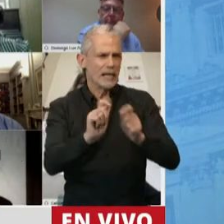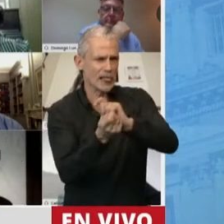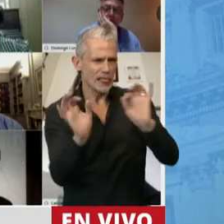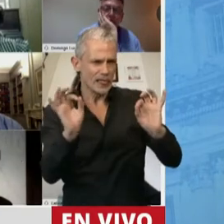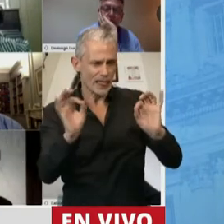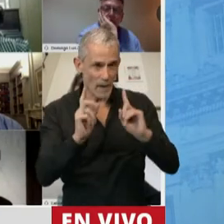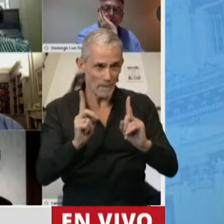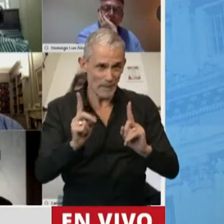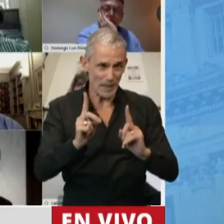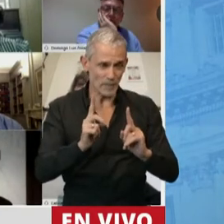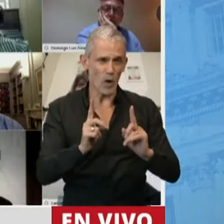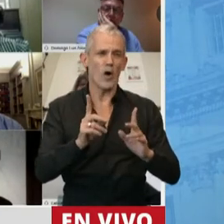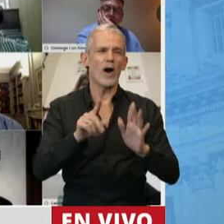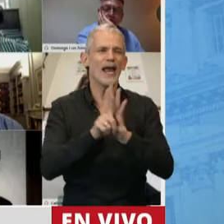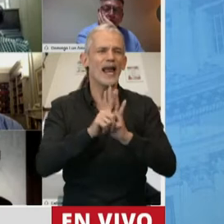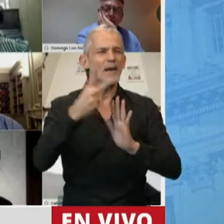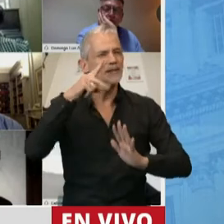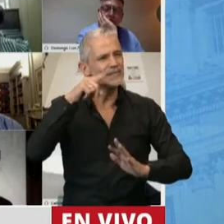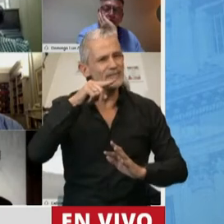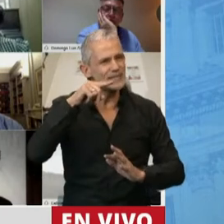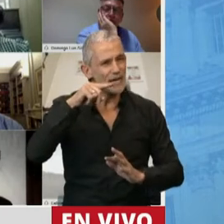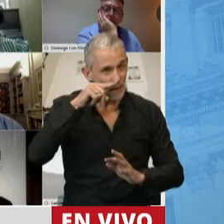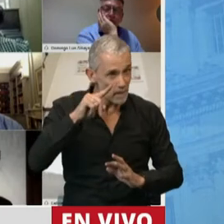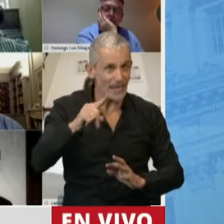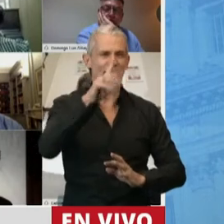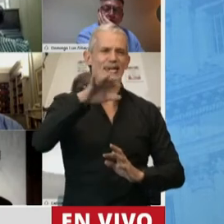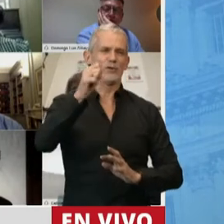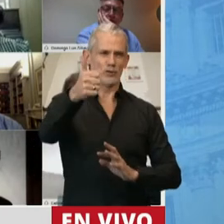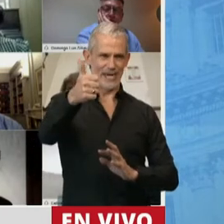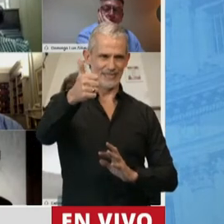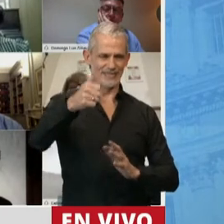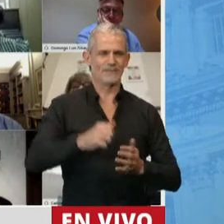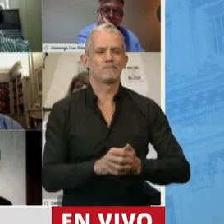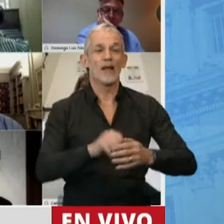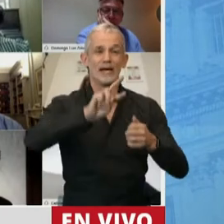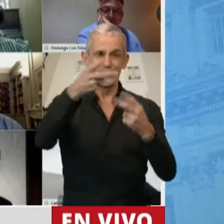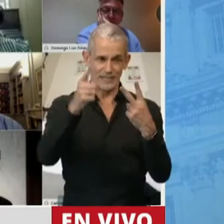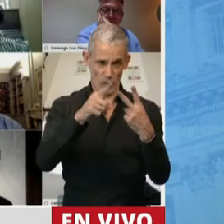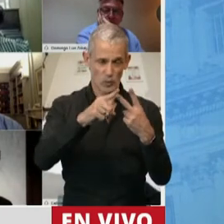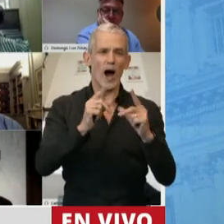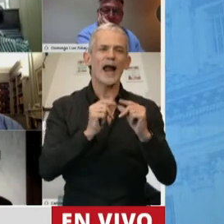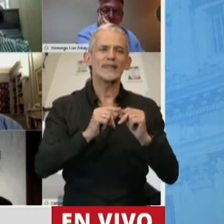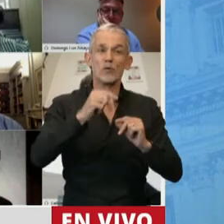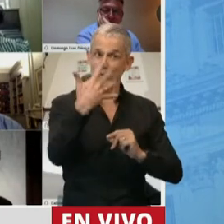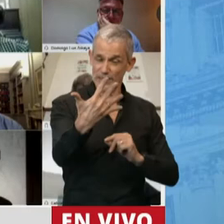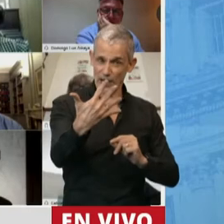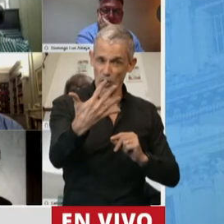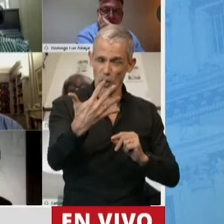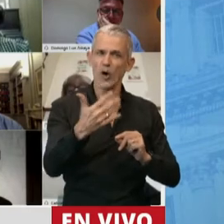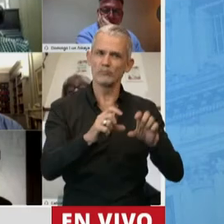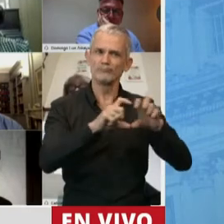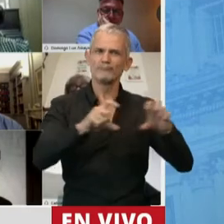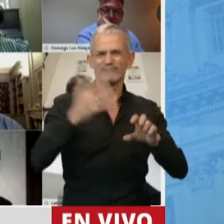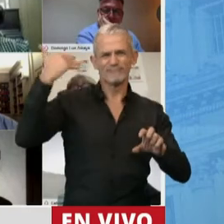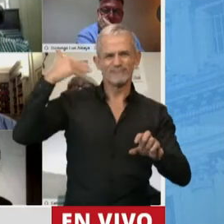como está redactado en la ley 27.506. Segundo, el artículo 5 que sustituye